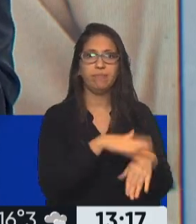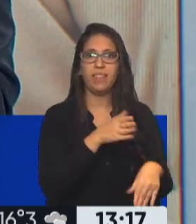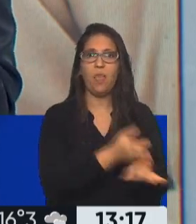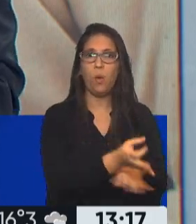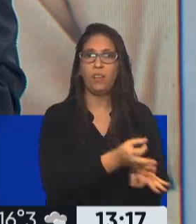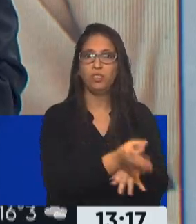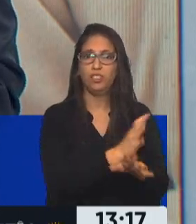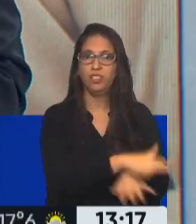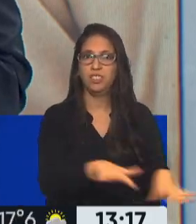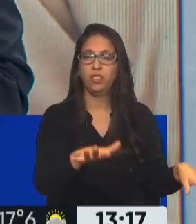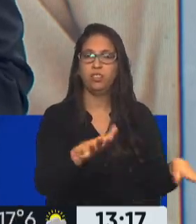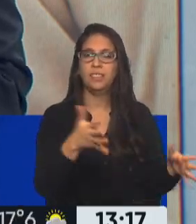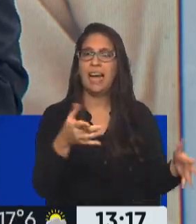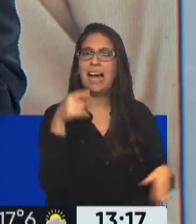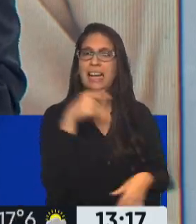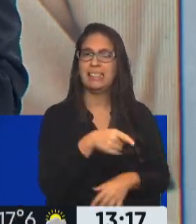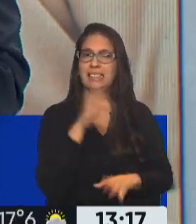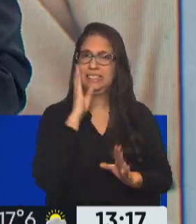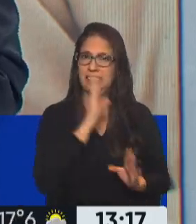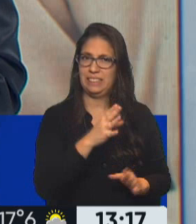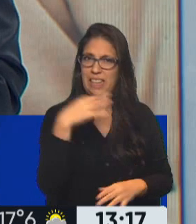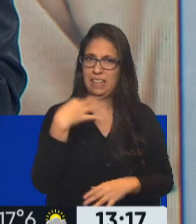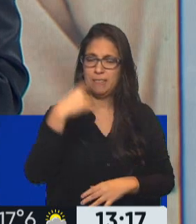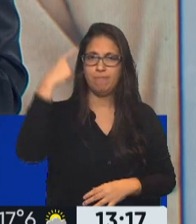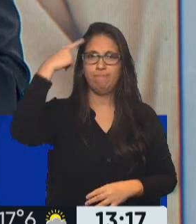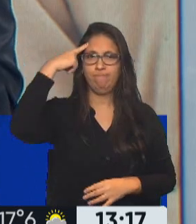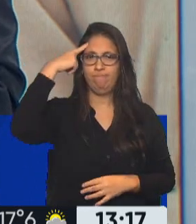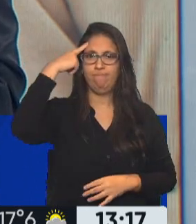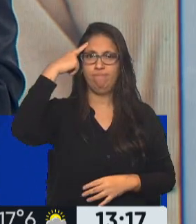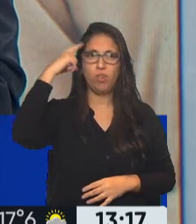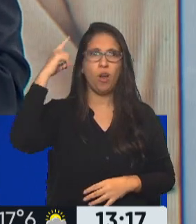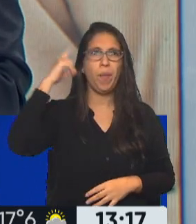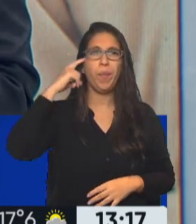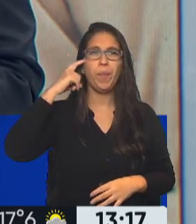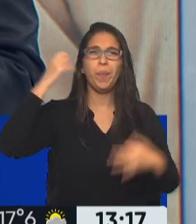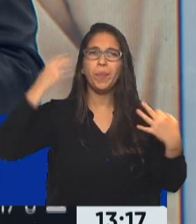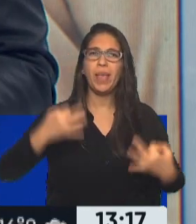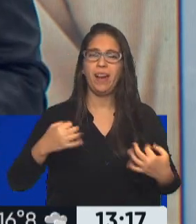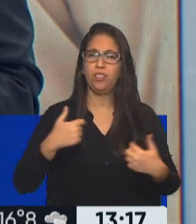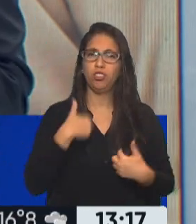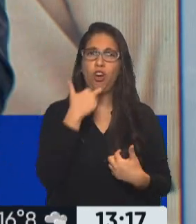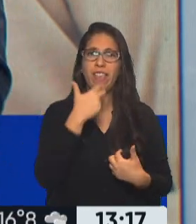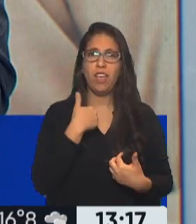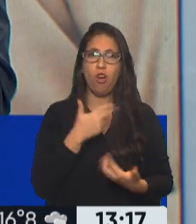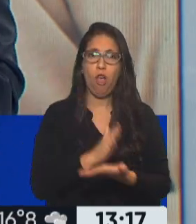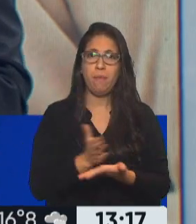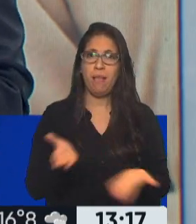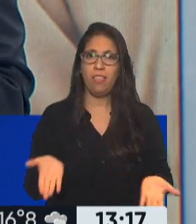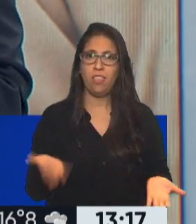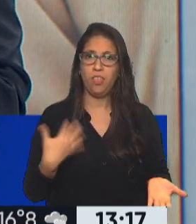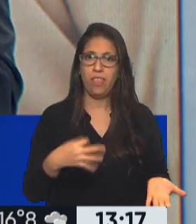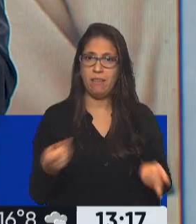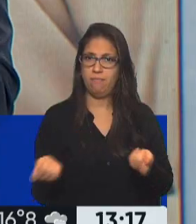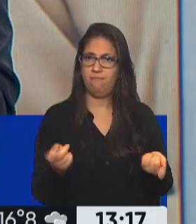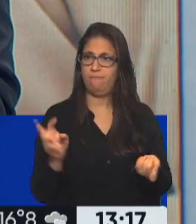hijos. Y ahí es donde tenemos que prestar mucha atención y ser definitivamente objetivos como hijos y como familia. Si vemos que esto está pasando en